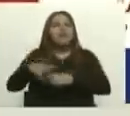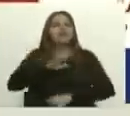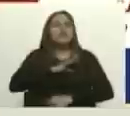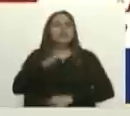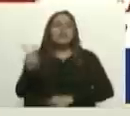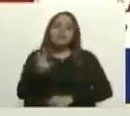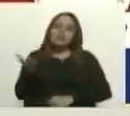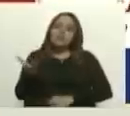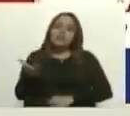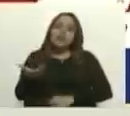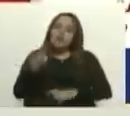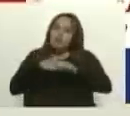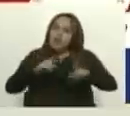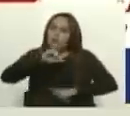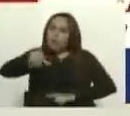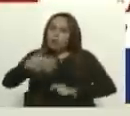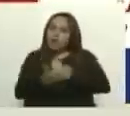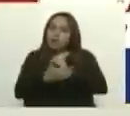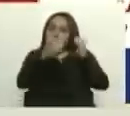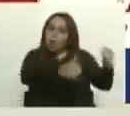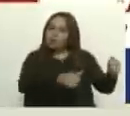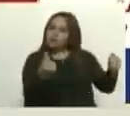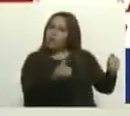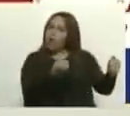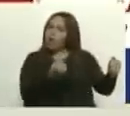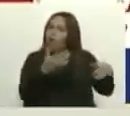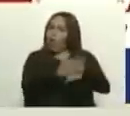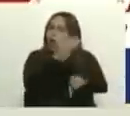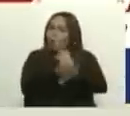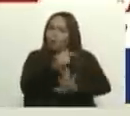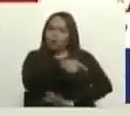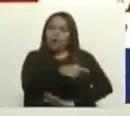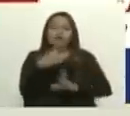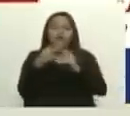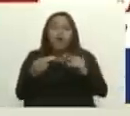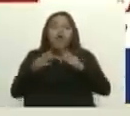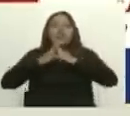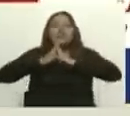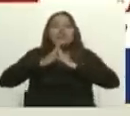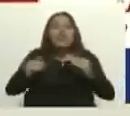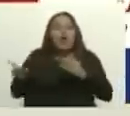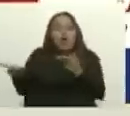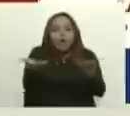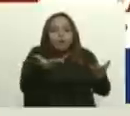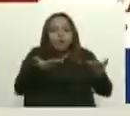Pero ¿es Juan Guaidó el único? No. Todos.